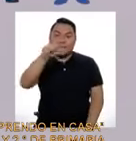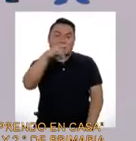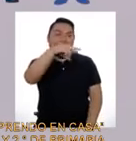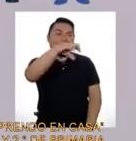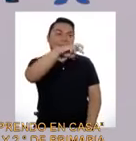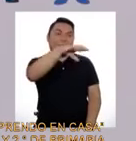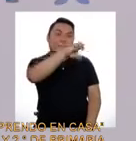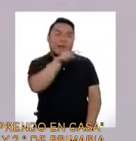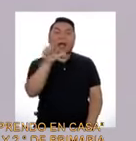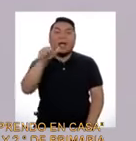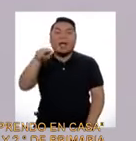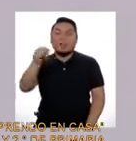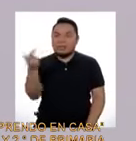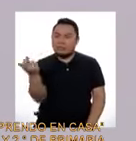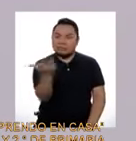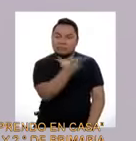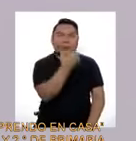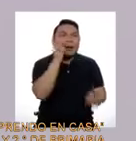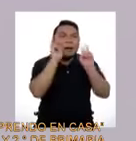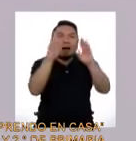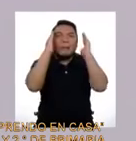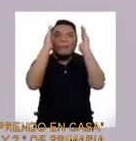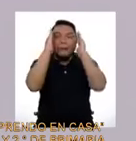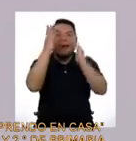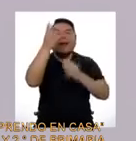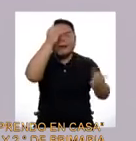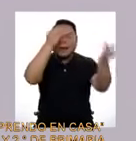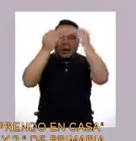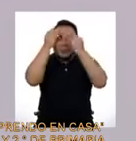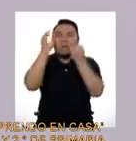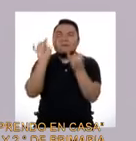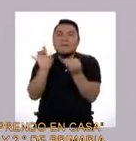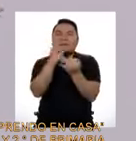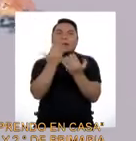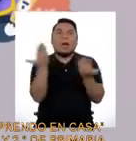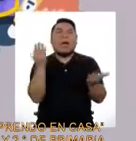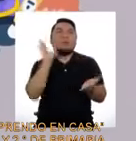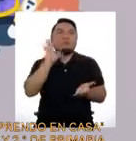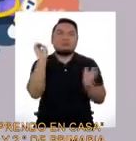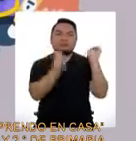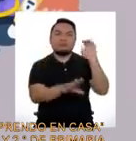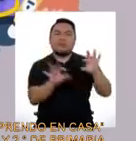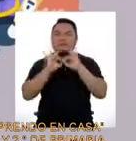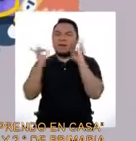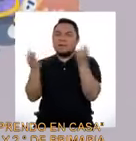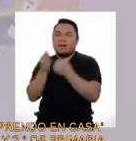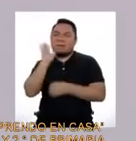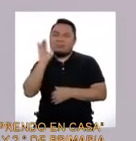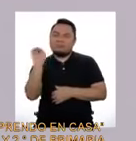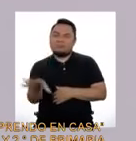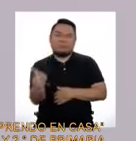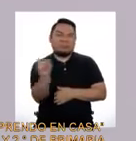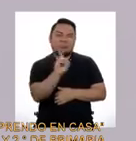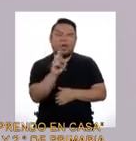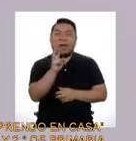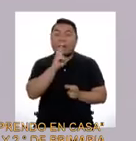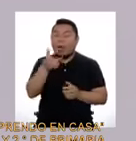estado atentos al programa y se han dado cuenta que habiendo tantas opciones, su familia bota los residuos contaminando el